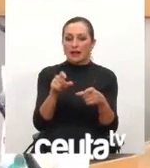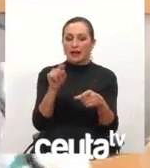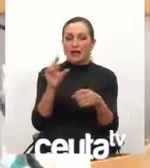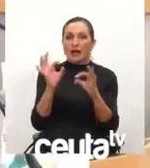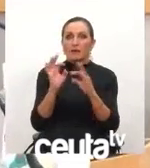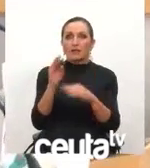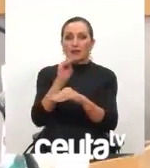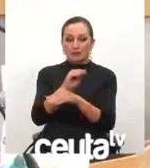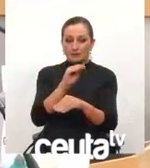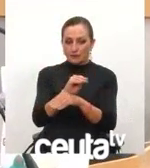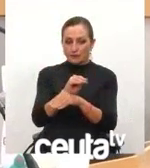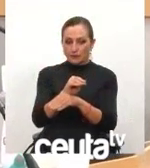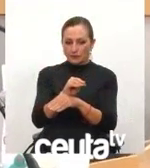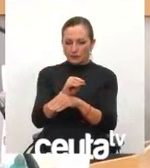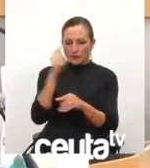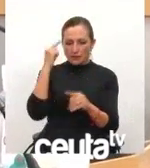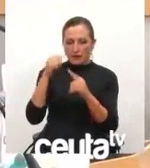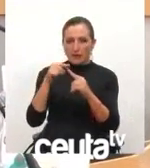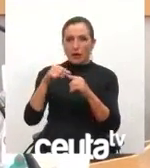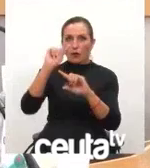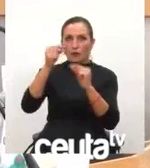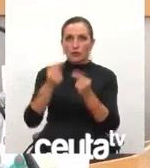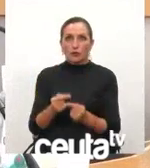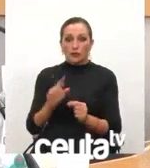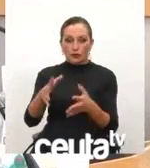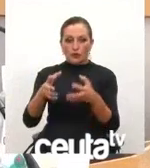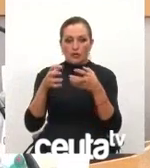que, en cuanto se aprueben los presupuestos y esté terminado,